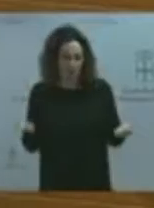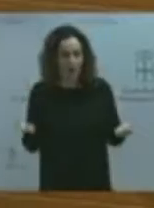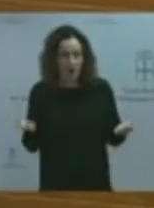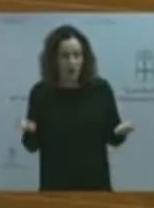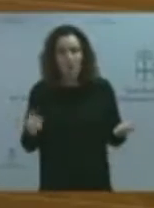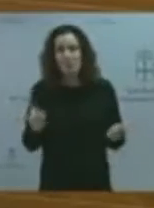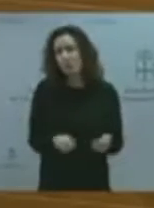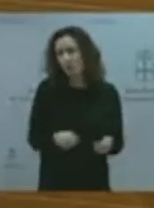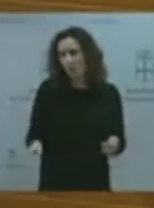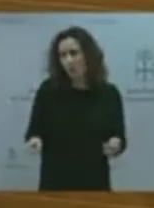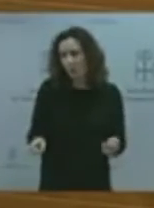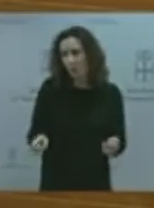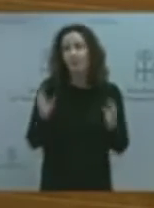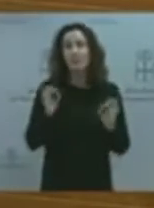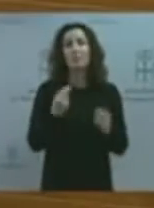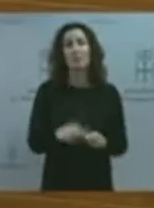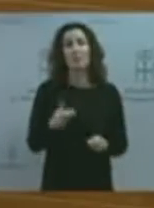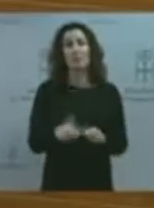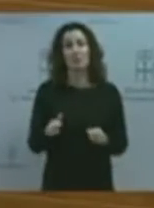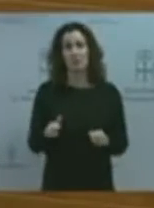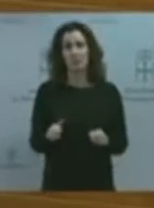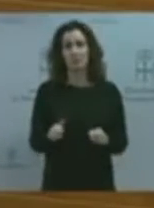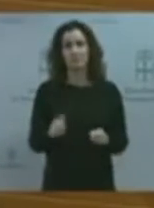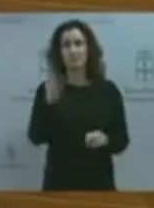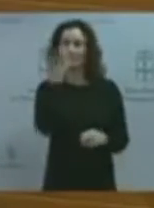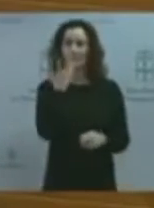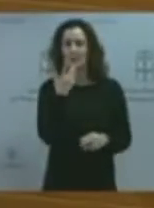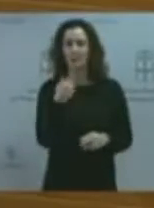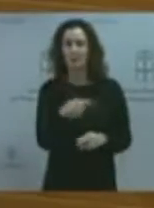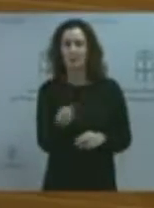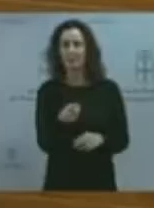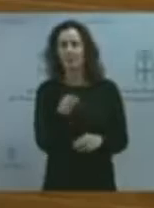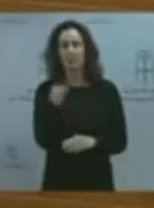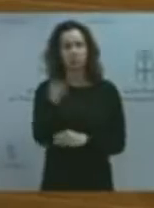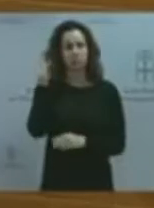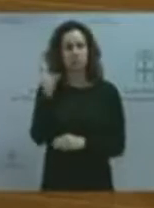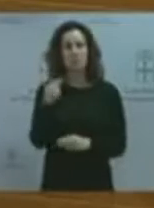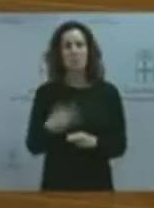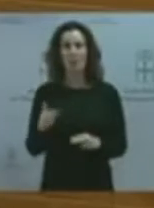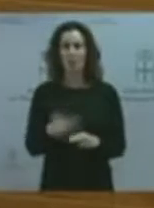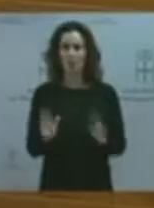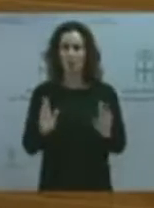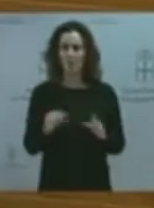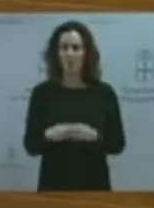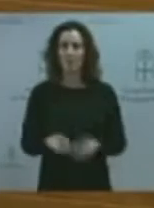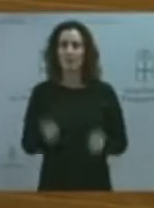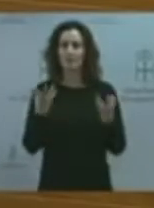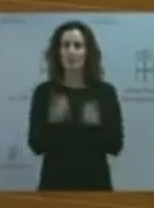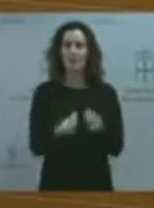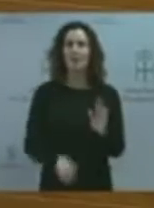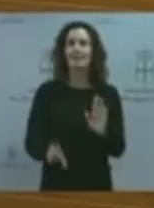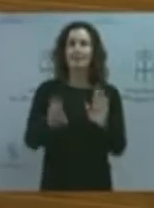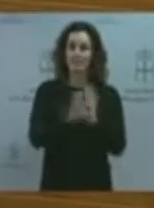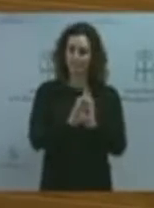torno, como les gusta a ustedes hablar de régimen, un régimen político democrático en torno a una Constitución que fue fruto del acuerdo entre opciones políticas